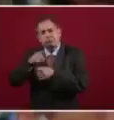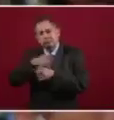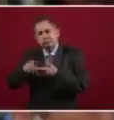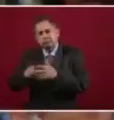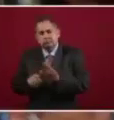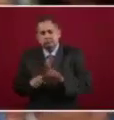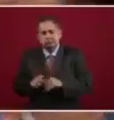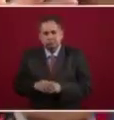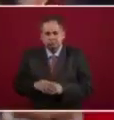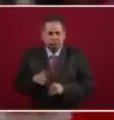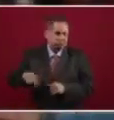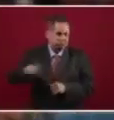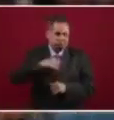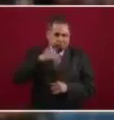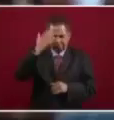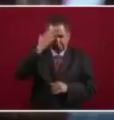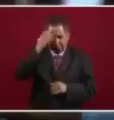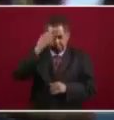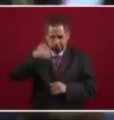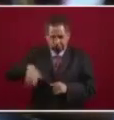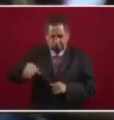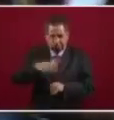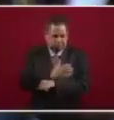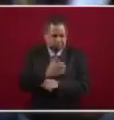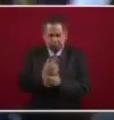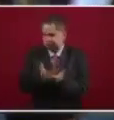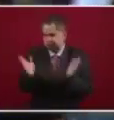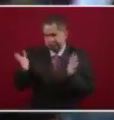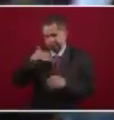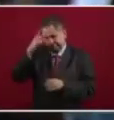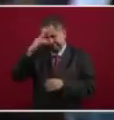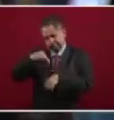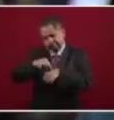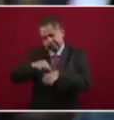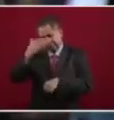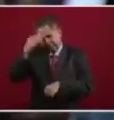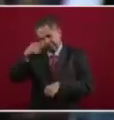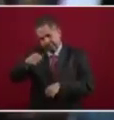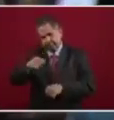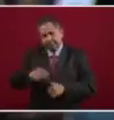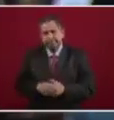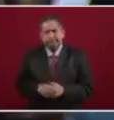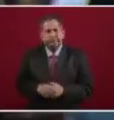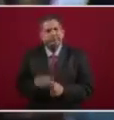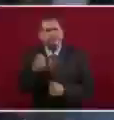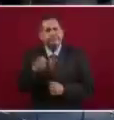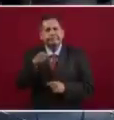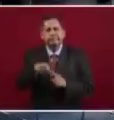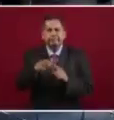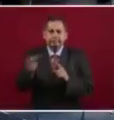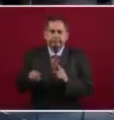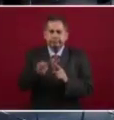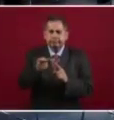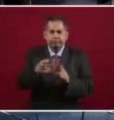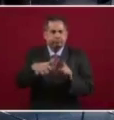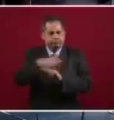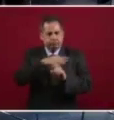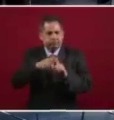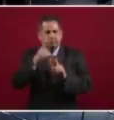de algo que no conozcan quizás mis compañeros y usted mismo, presidente. De ahí la pregunta, el contexto